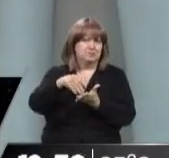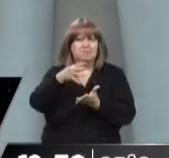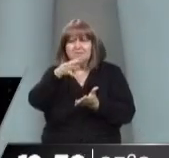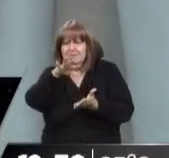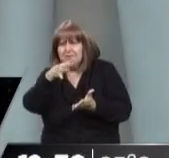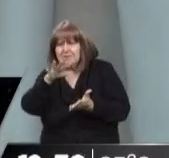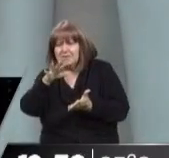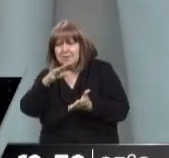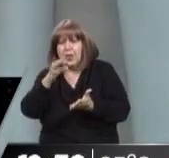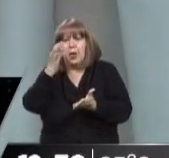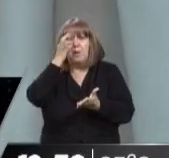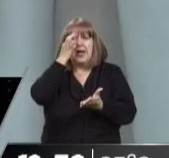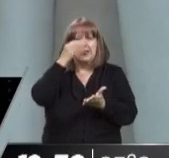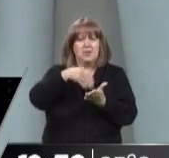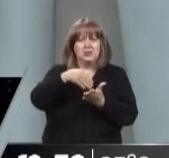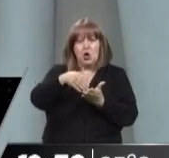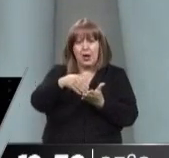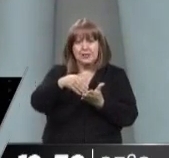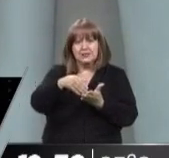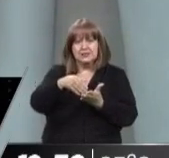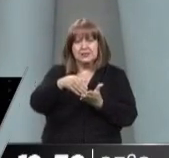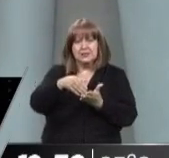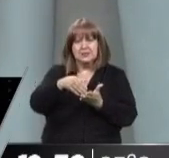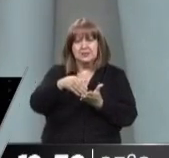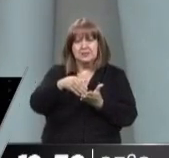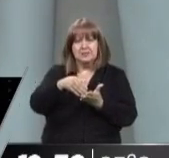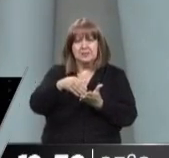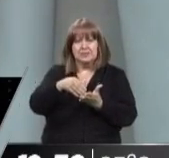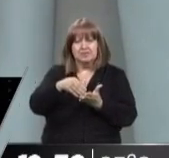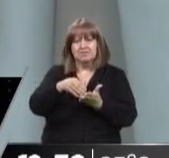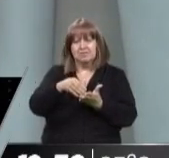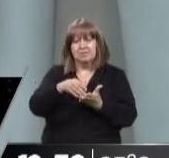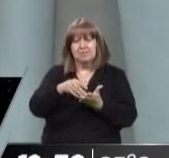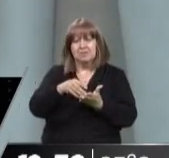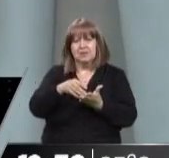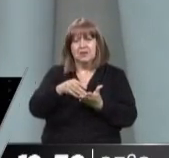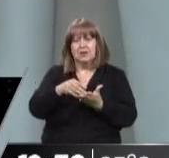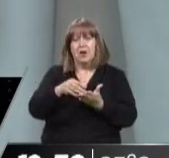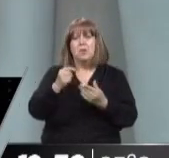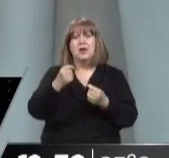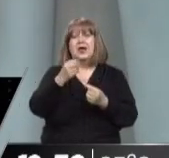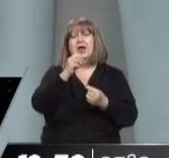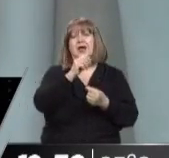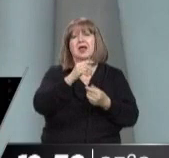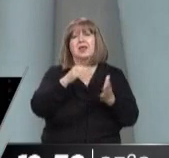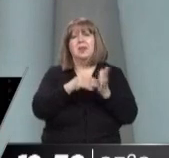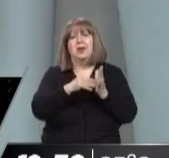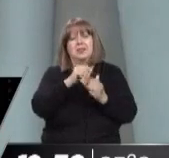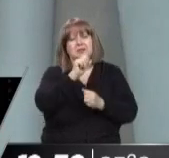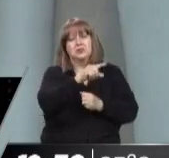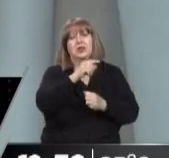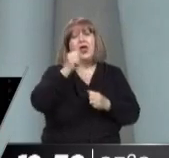y más de 20 millones de pesos hemos pedido tiene un número muy concreto porque hemos sacado